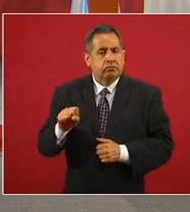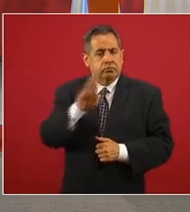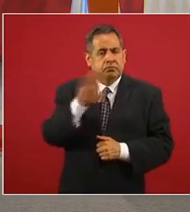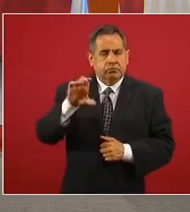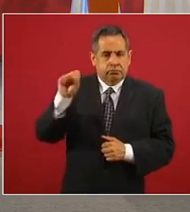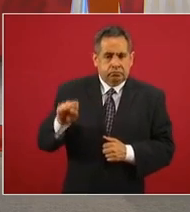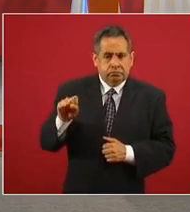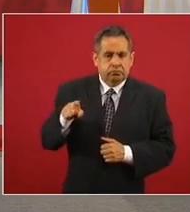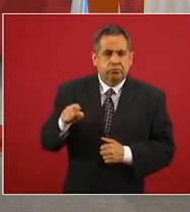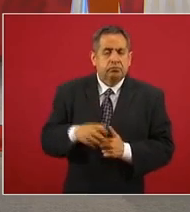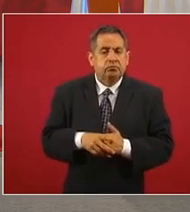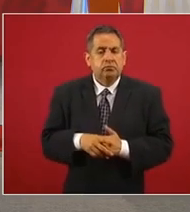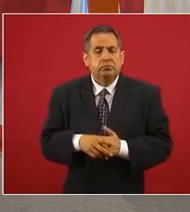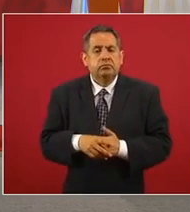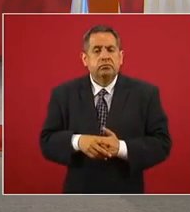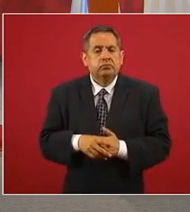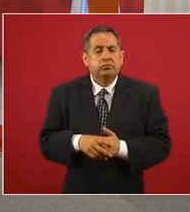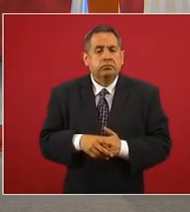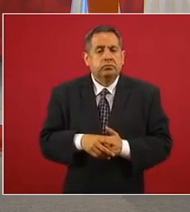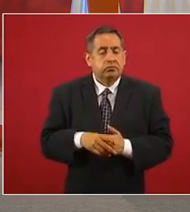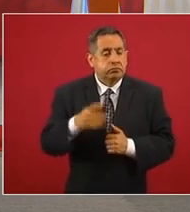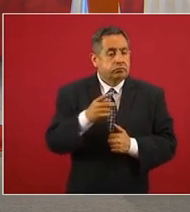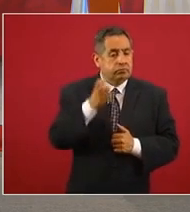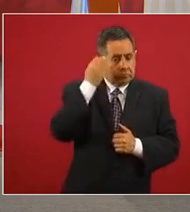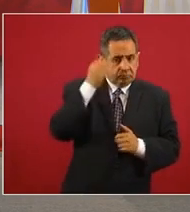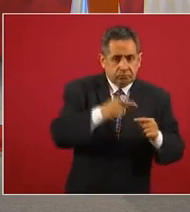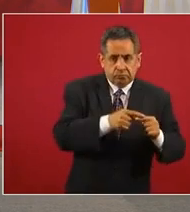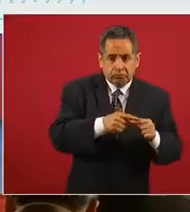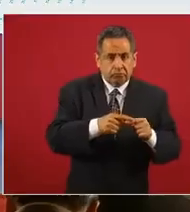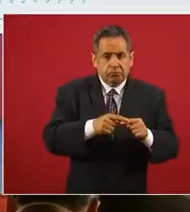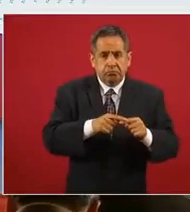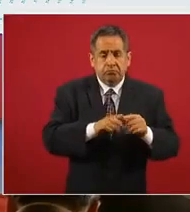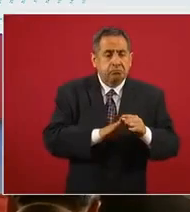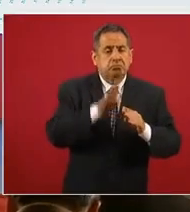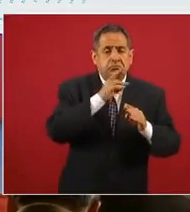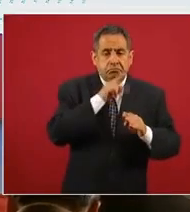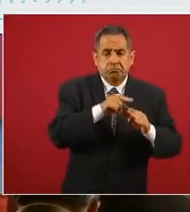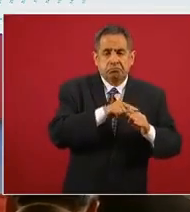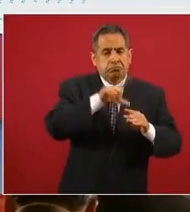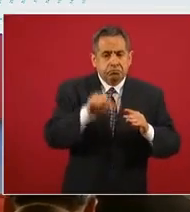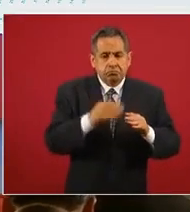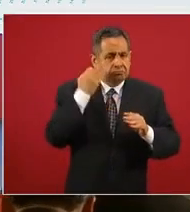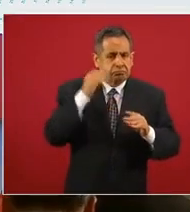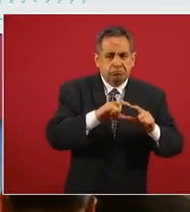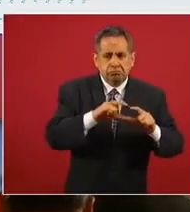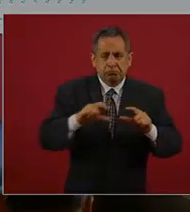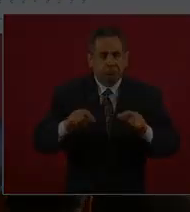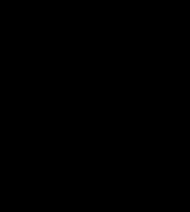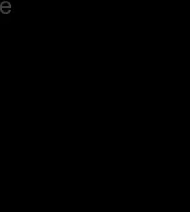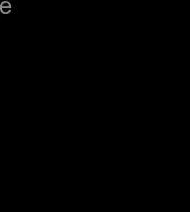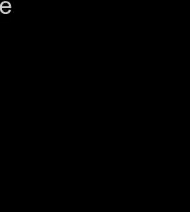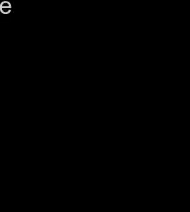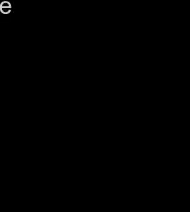Sur. Baja California Sur. Tuvo 2 periodos, uno de rápido crecimiento, después durante la Jornada Nacional de Sana